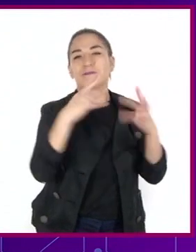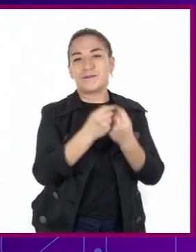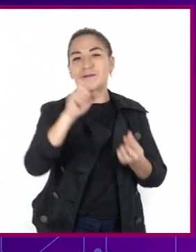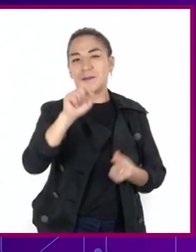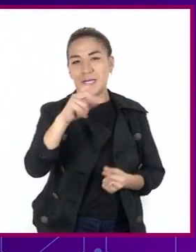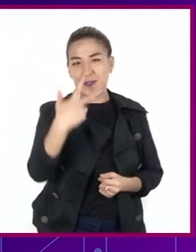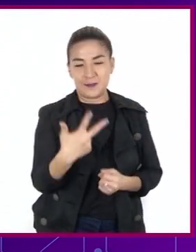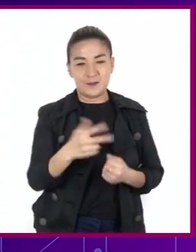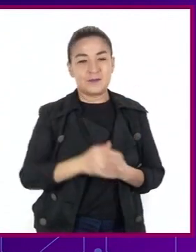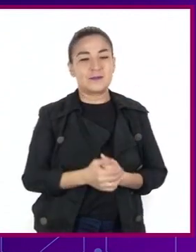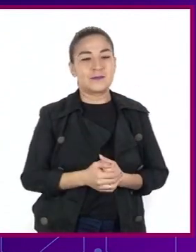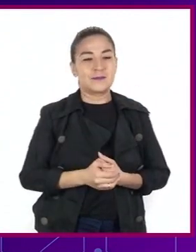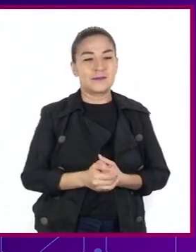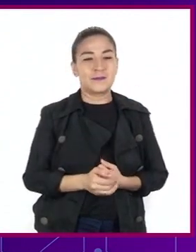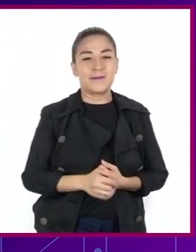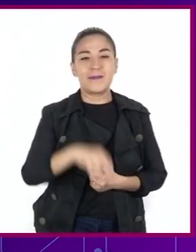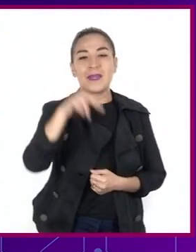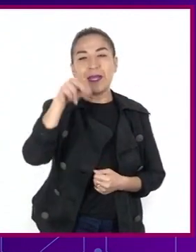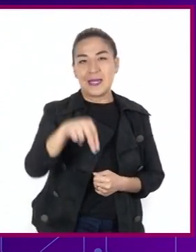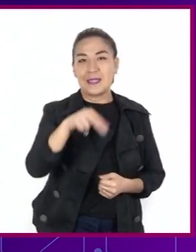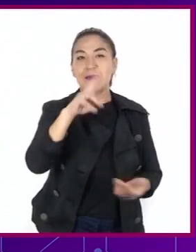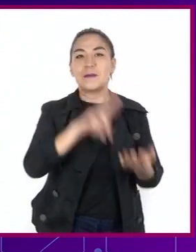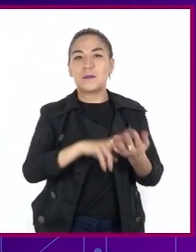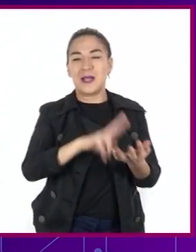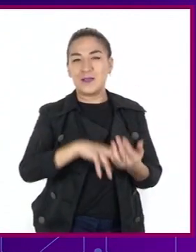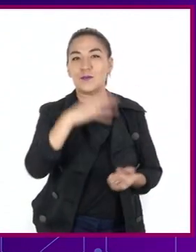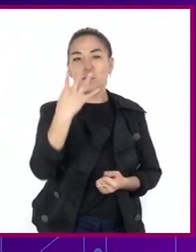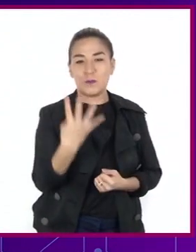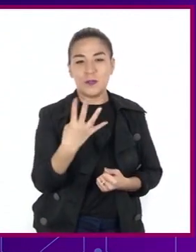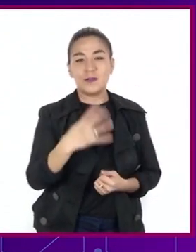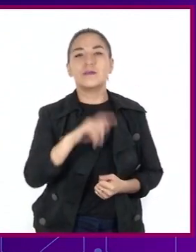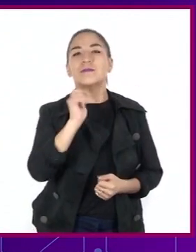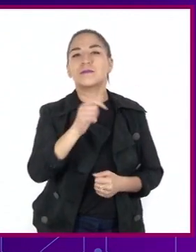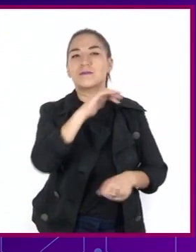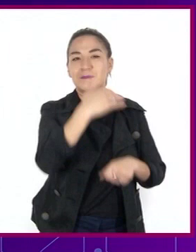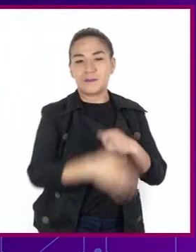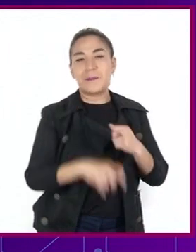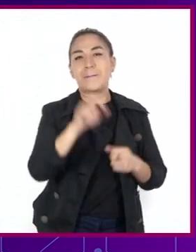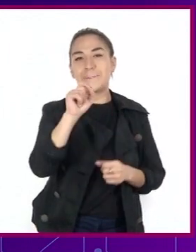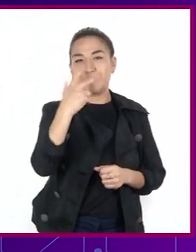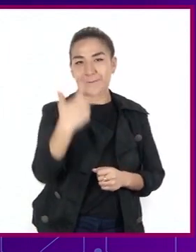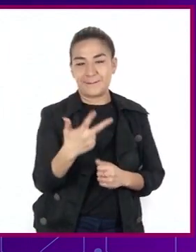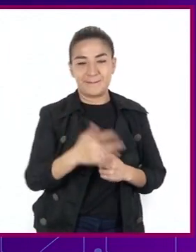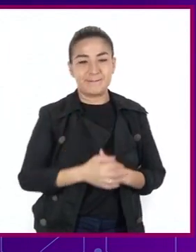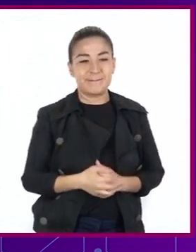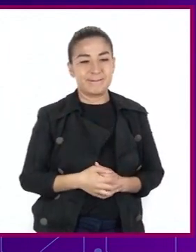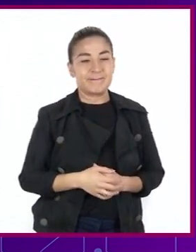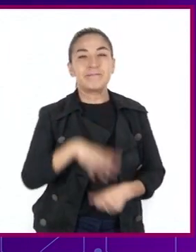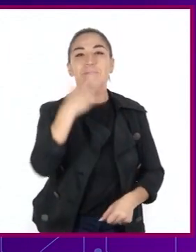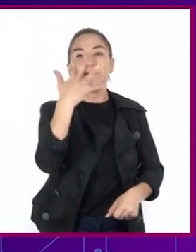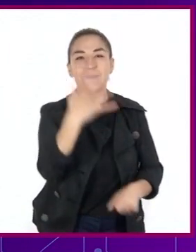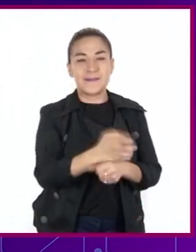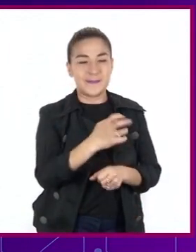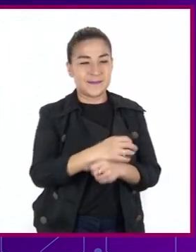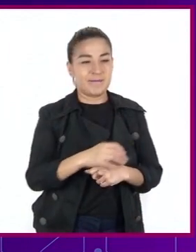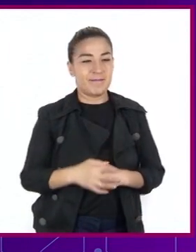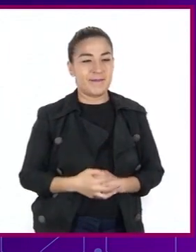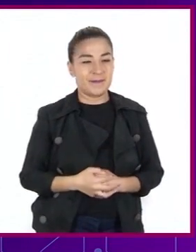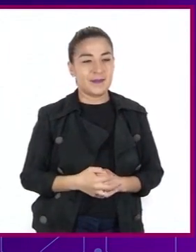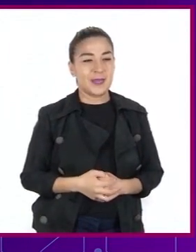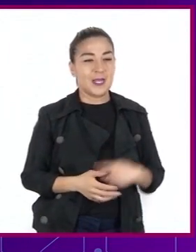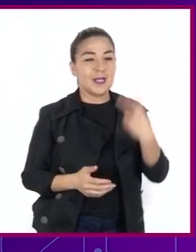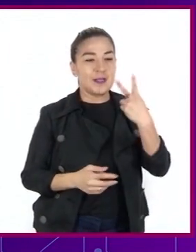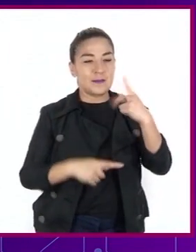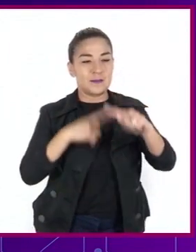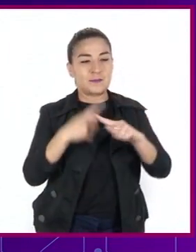Esto significa que cuando n vale 4, el término es 28. El quinto término tenemos 2